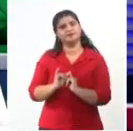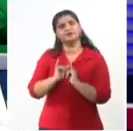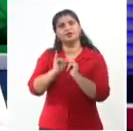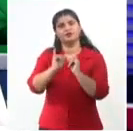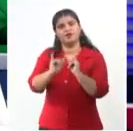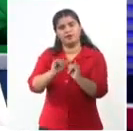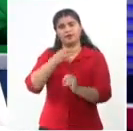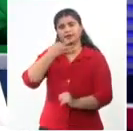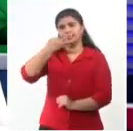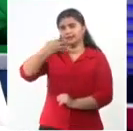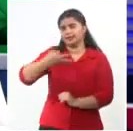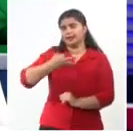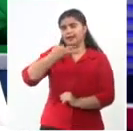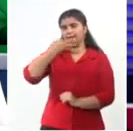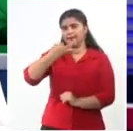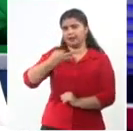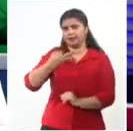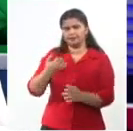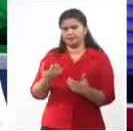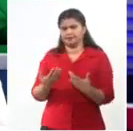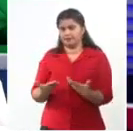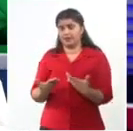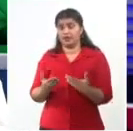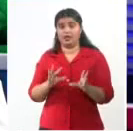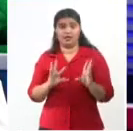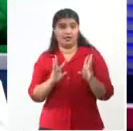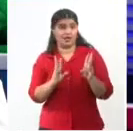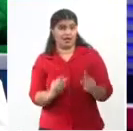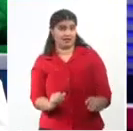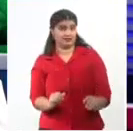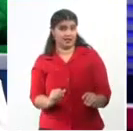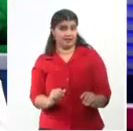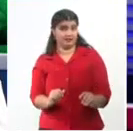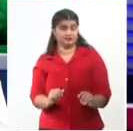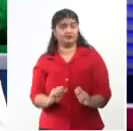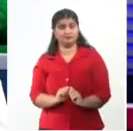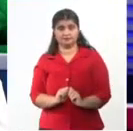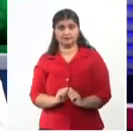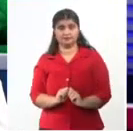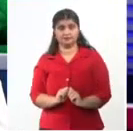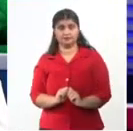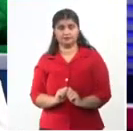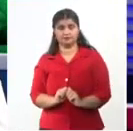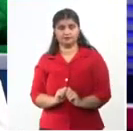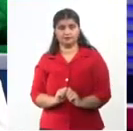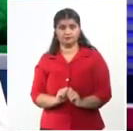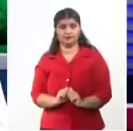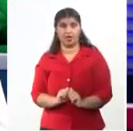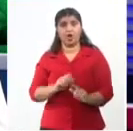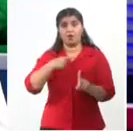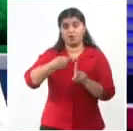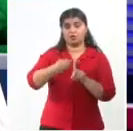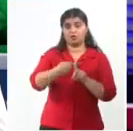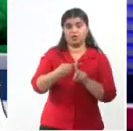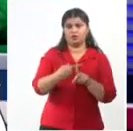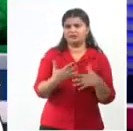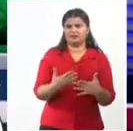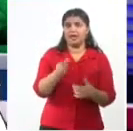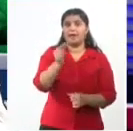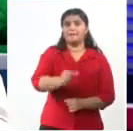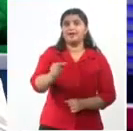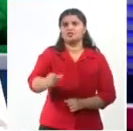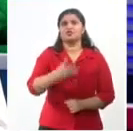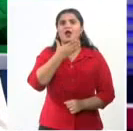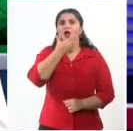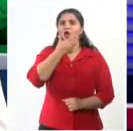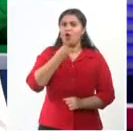argumentado cómo un número importante de los primeros casos se dieron en personas jóvenes, personas con una